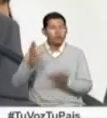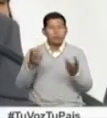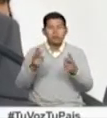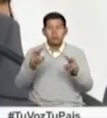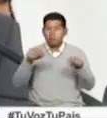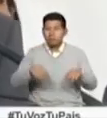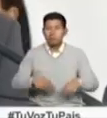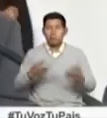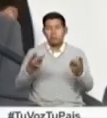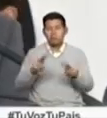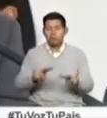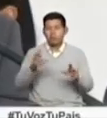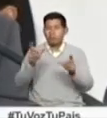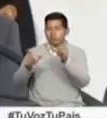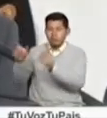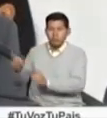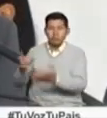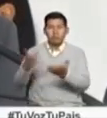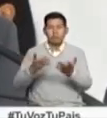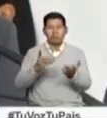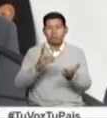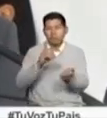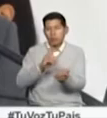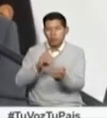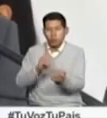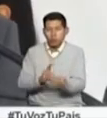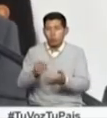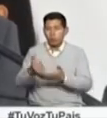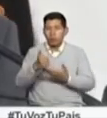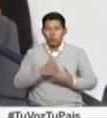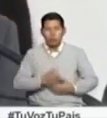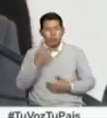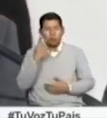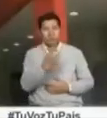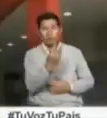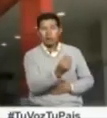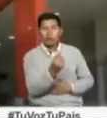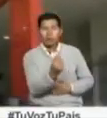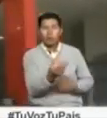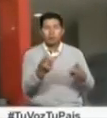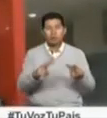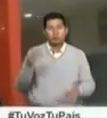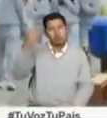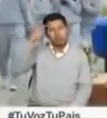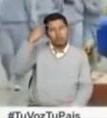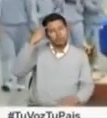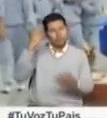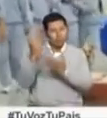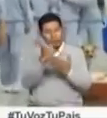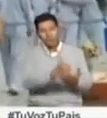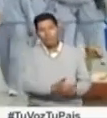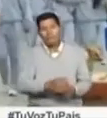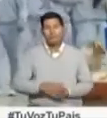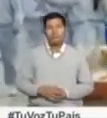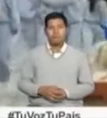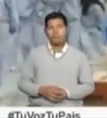salud y con un acompañamiento adecuado con personal de psicología. Por su parte, Rocío Pérez, rectora de la Unidad